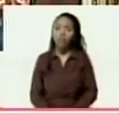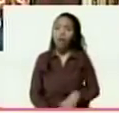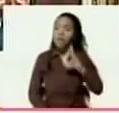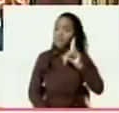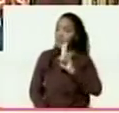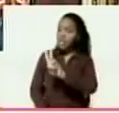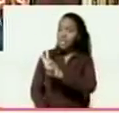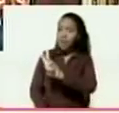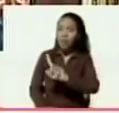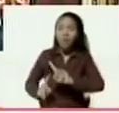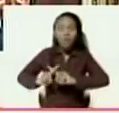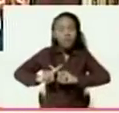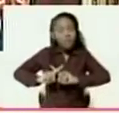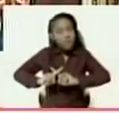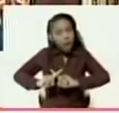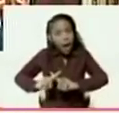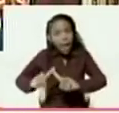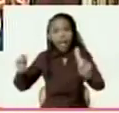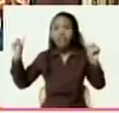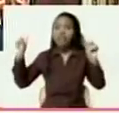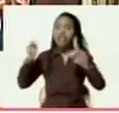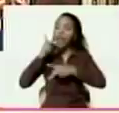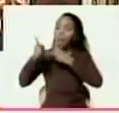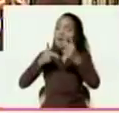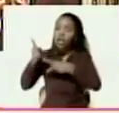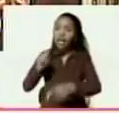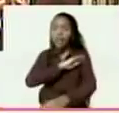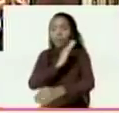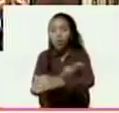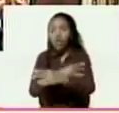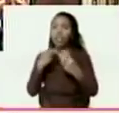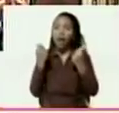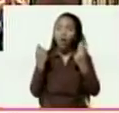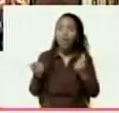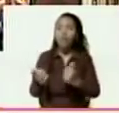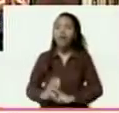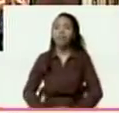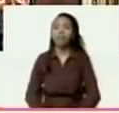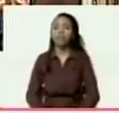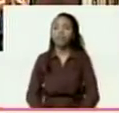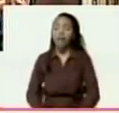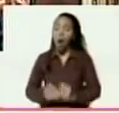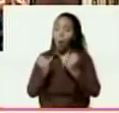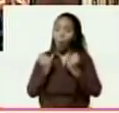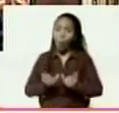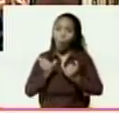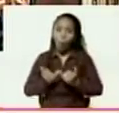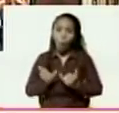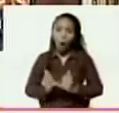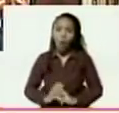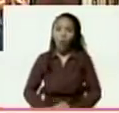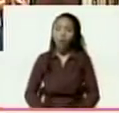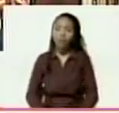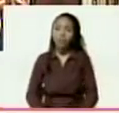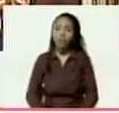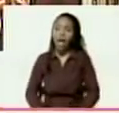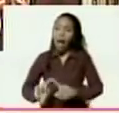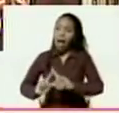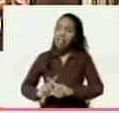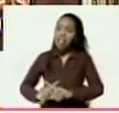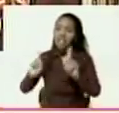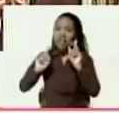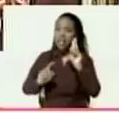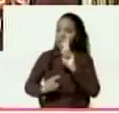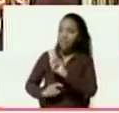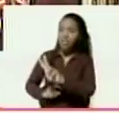visiones totalmente distintas de la política, del poder, de la economía. Ahora, las diferencias de